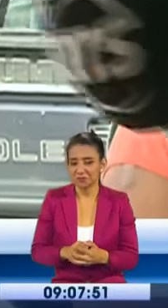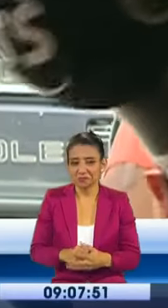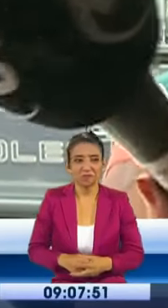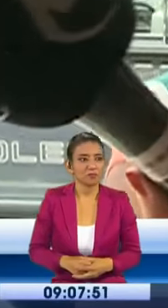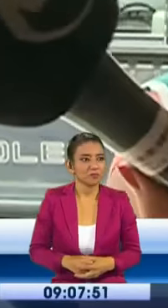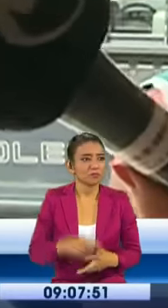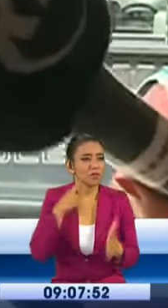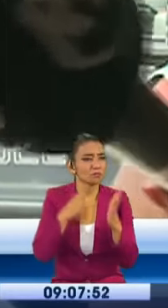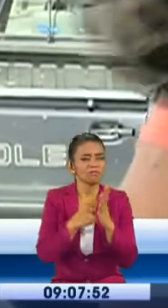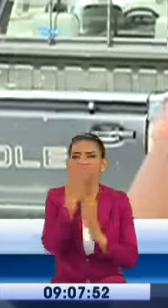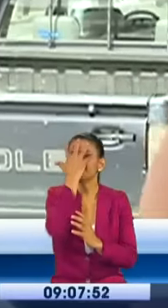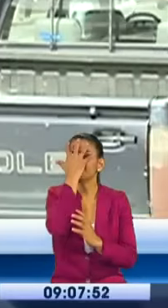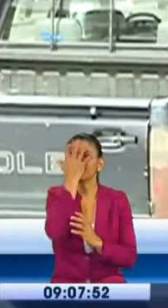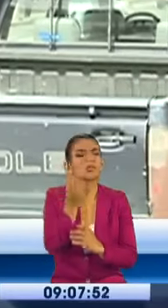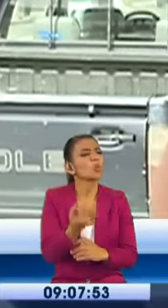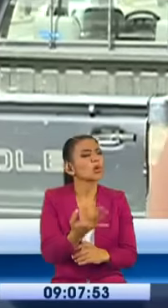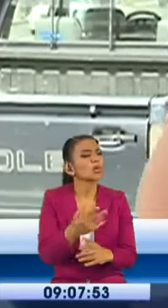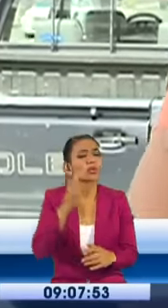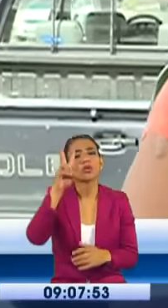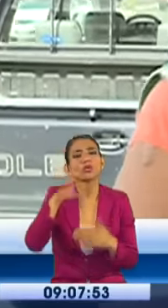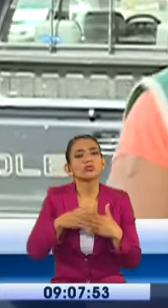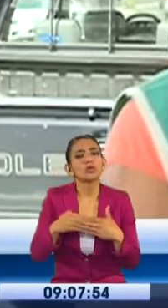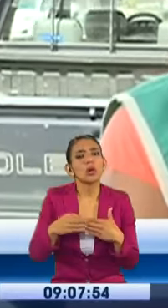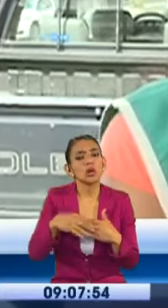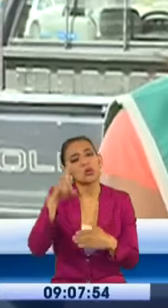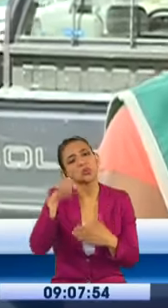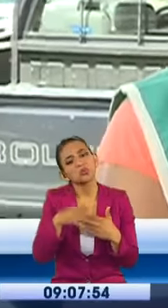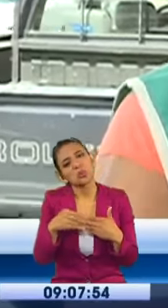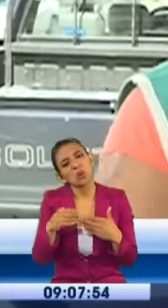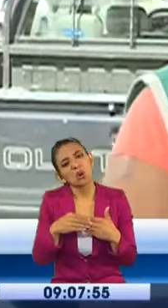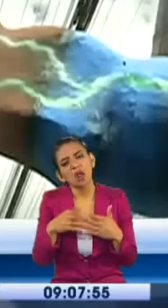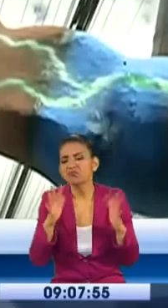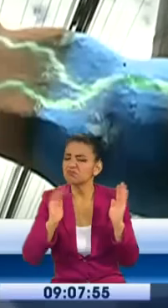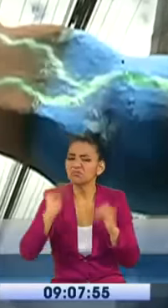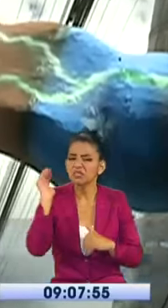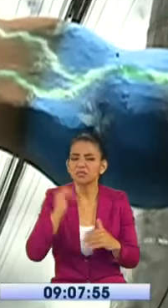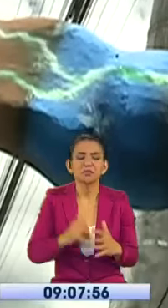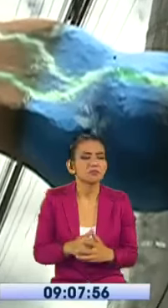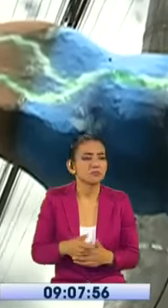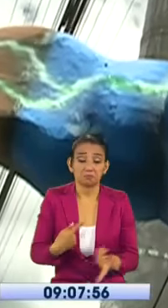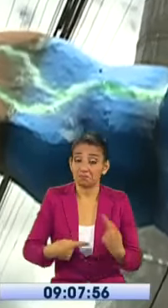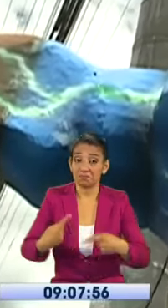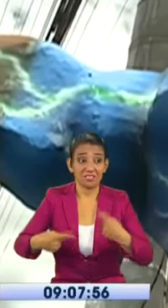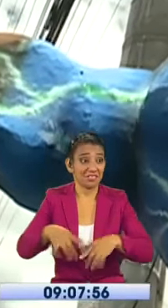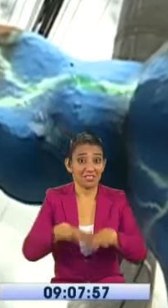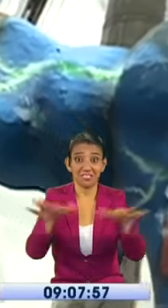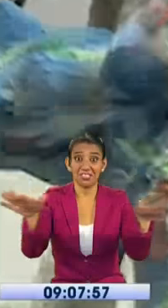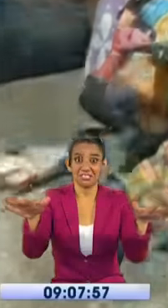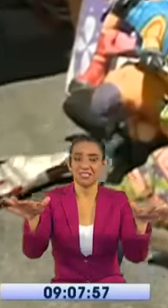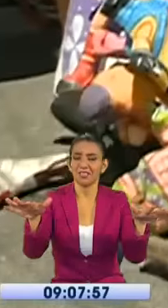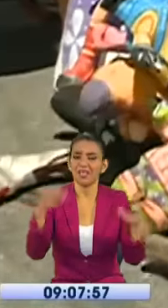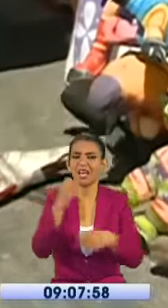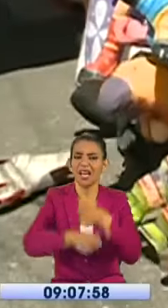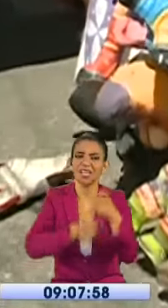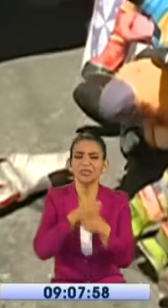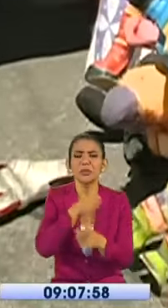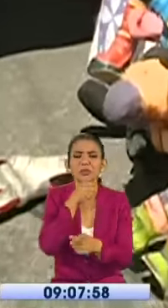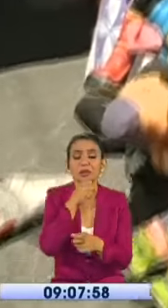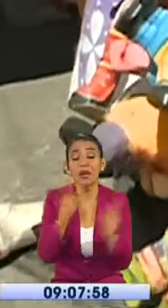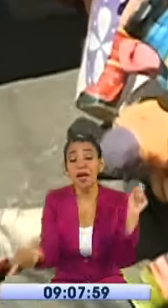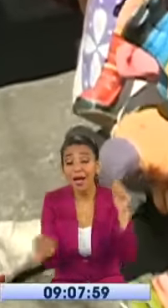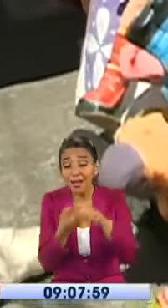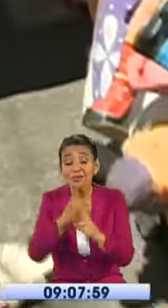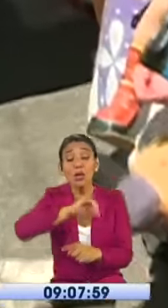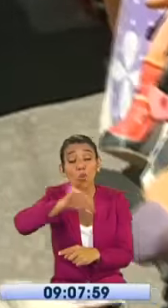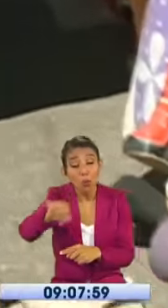¿Qué me las caretas? ¿A qué precio están? A $2, a $1, de todo precio. La venta de los monigotes y viejos se extenderá hasta este jueves hasta